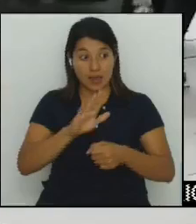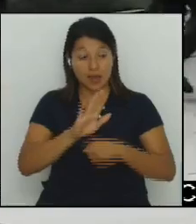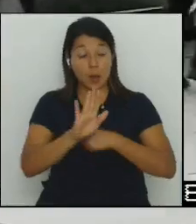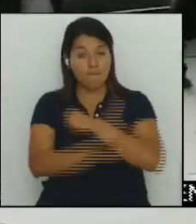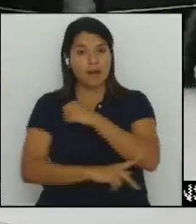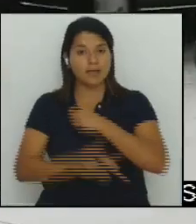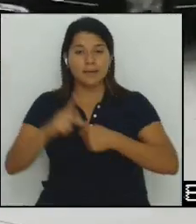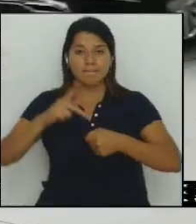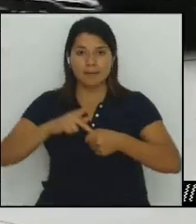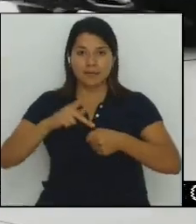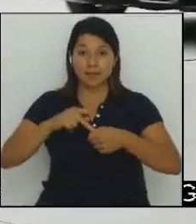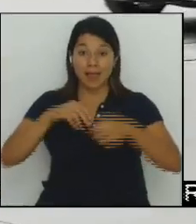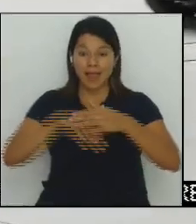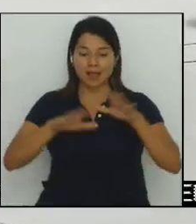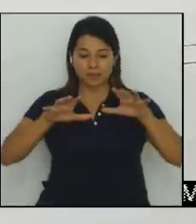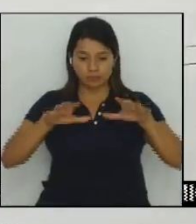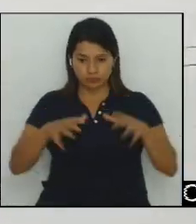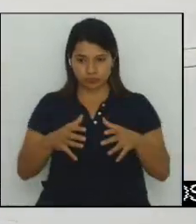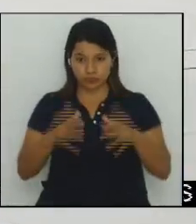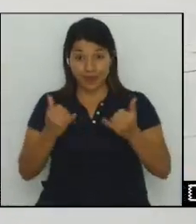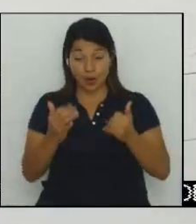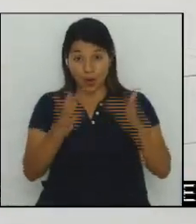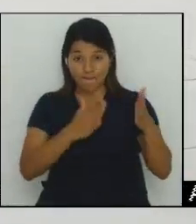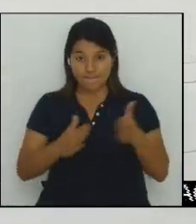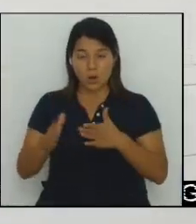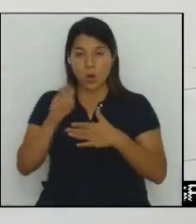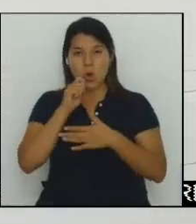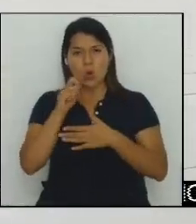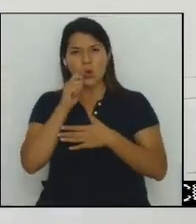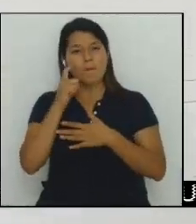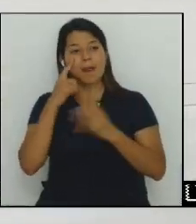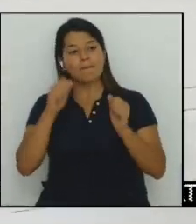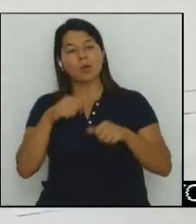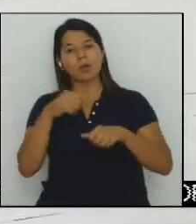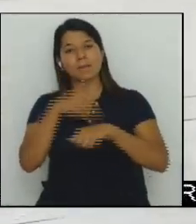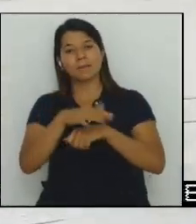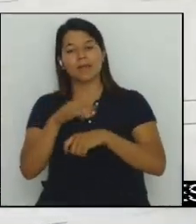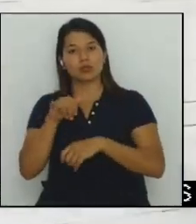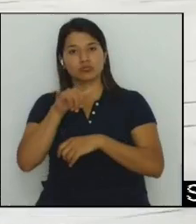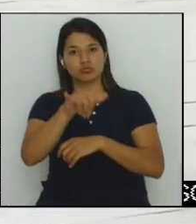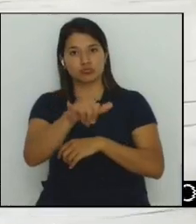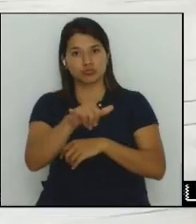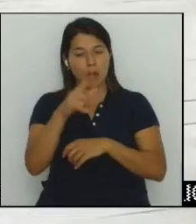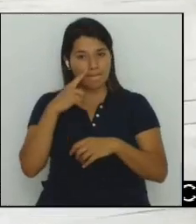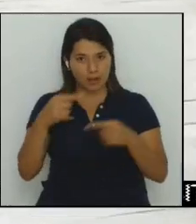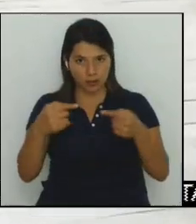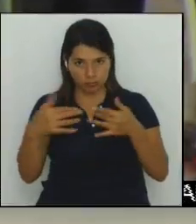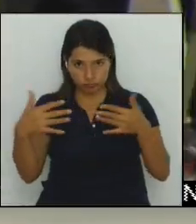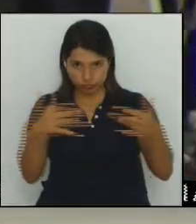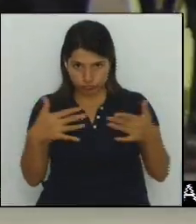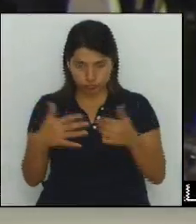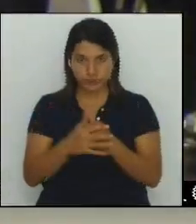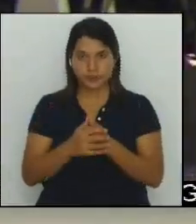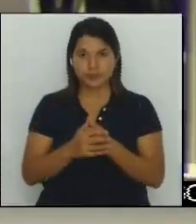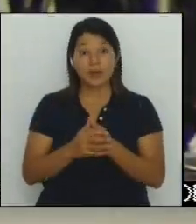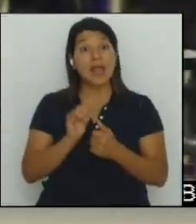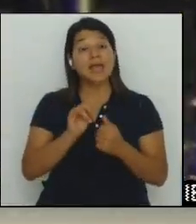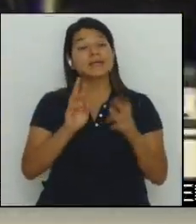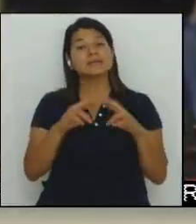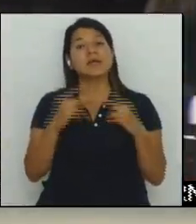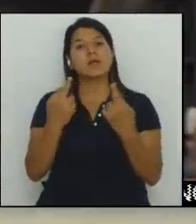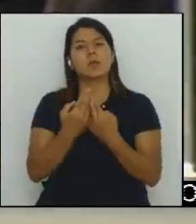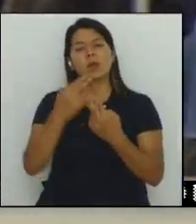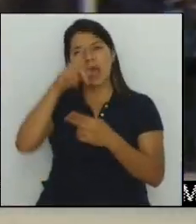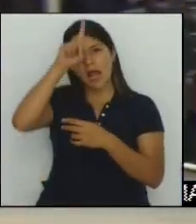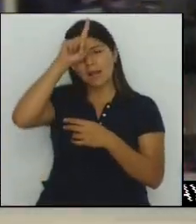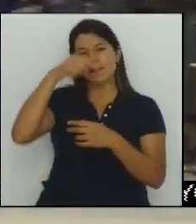para suministrar a Kiev aviones de combate. El encuentro ha tenido lugar tras el anuncio de Alemania de enviar la mayor partida de